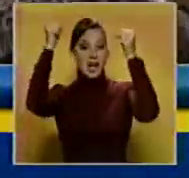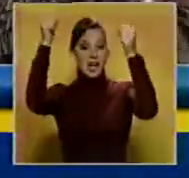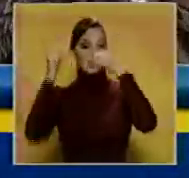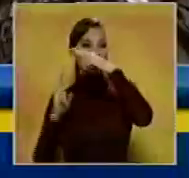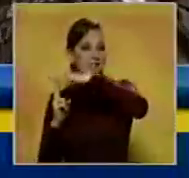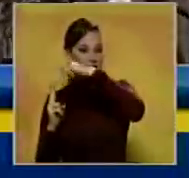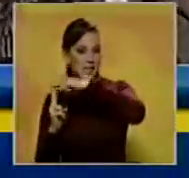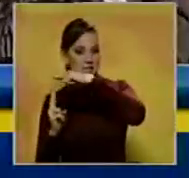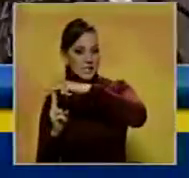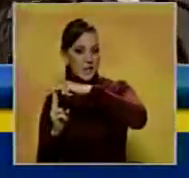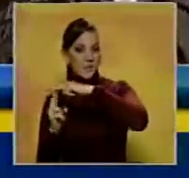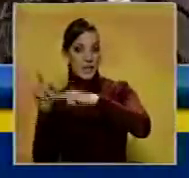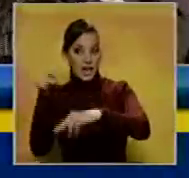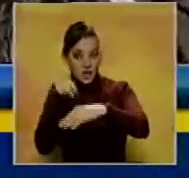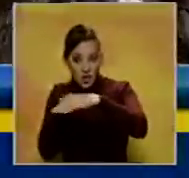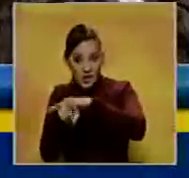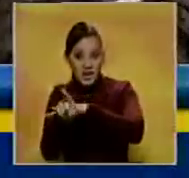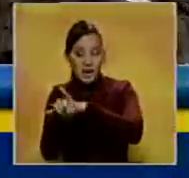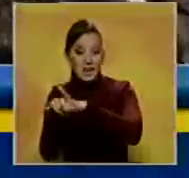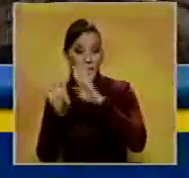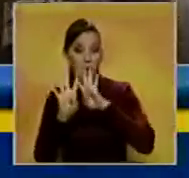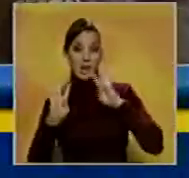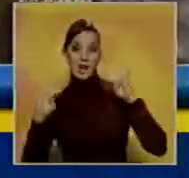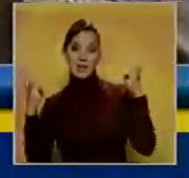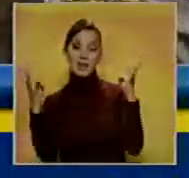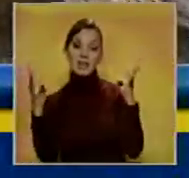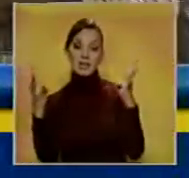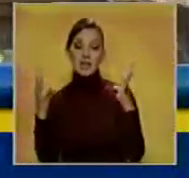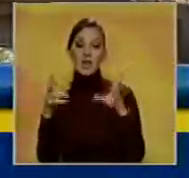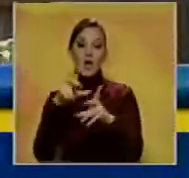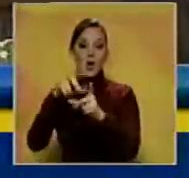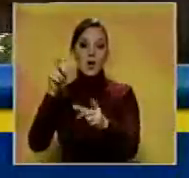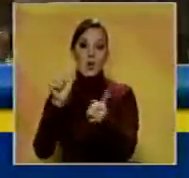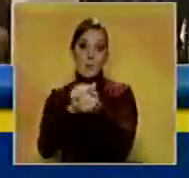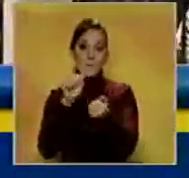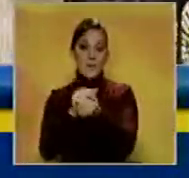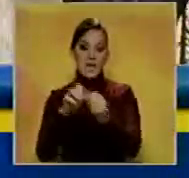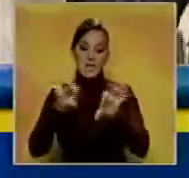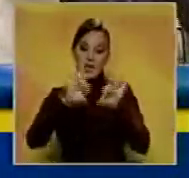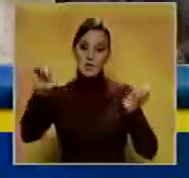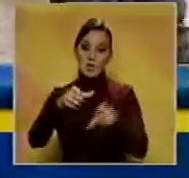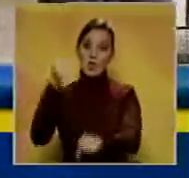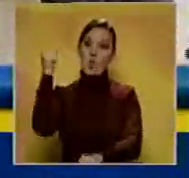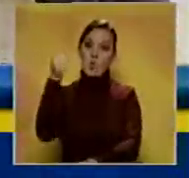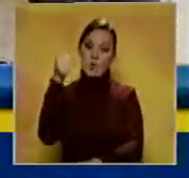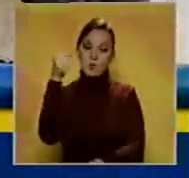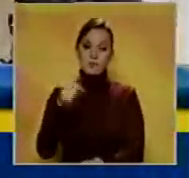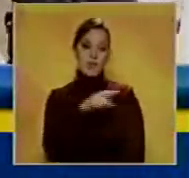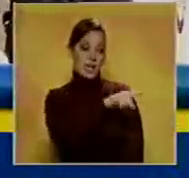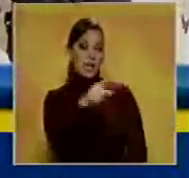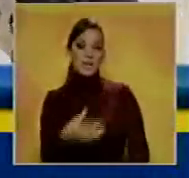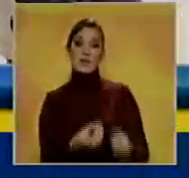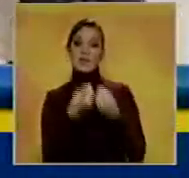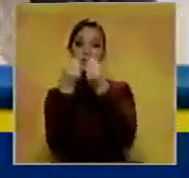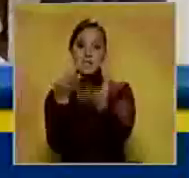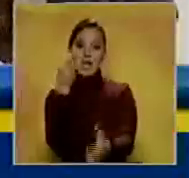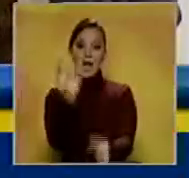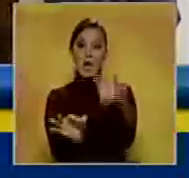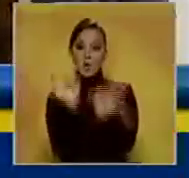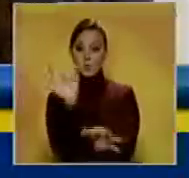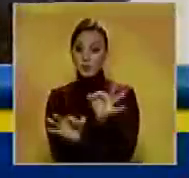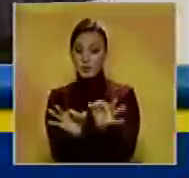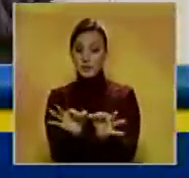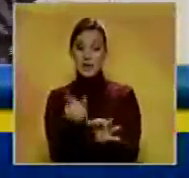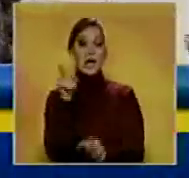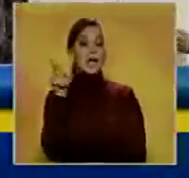táchira quienes ingresaron al estadio universitario con objetos contundentes como piedras y tubos los señalados fueron puestos a la orden de la justicia